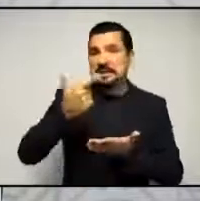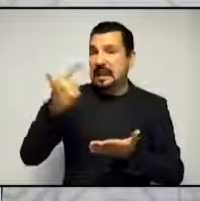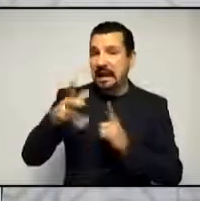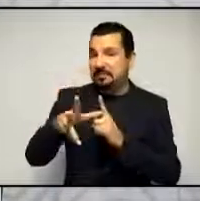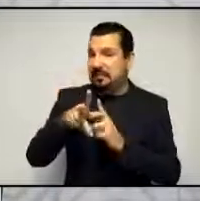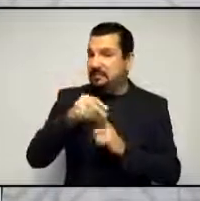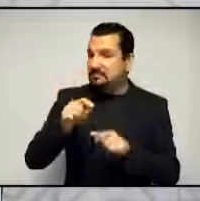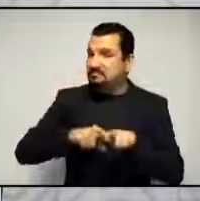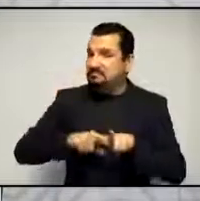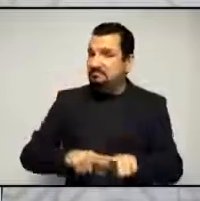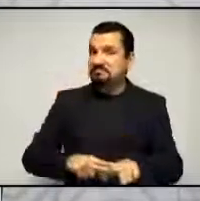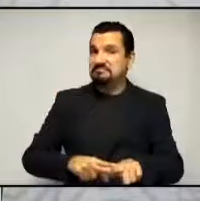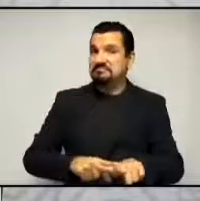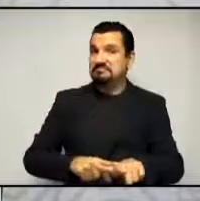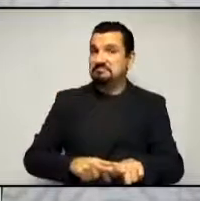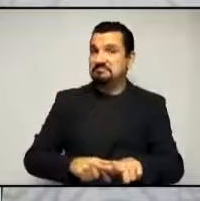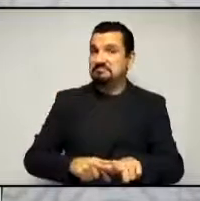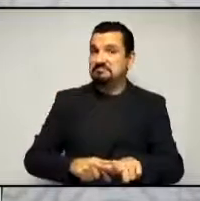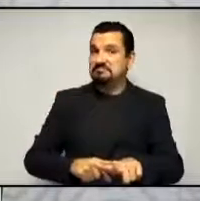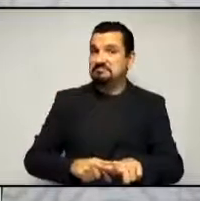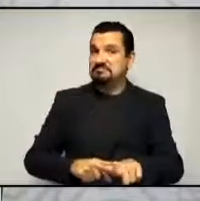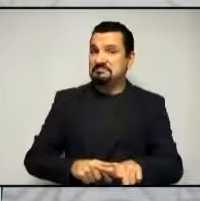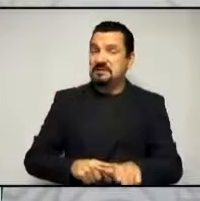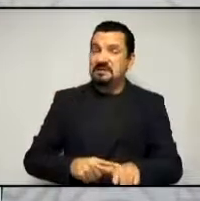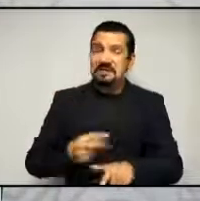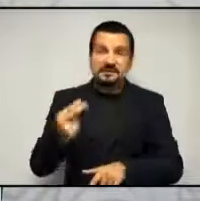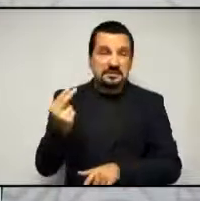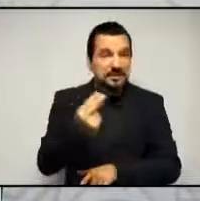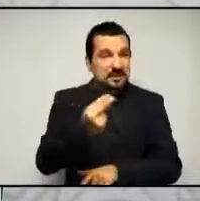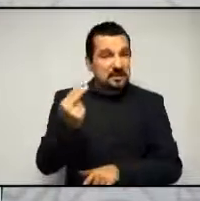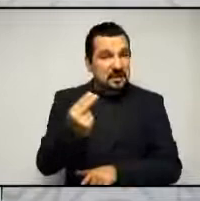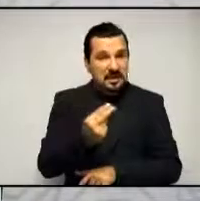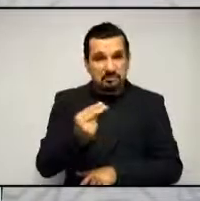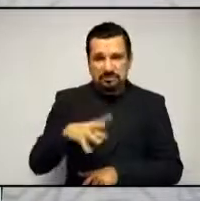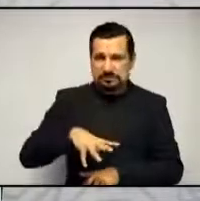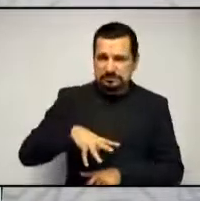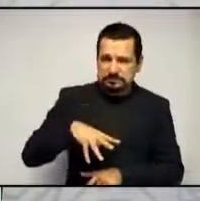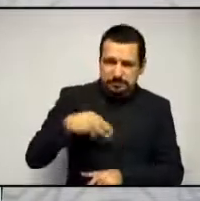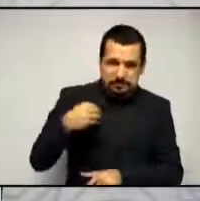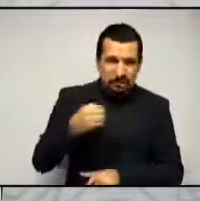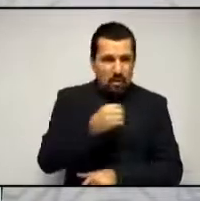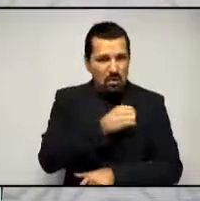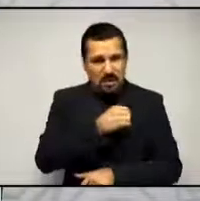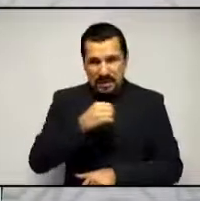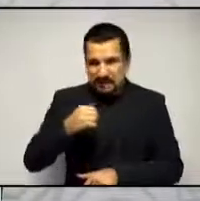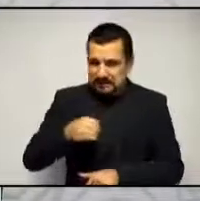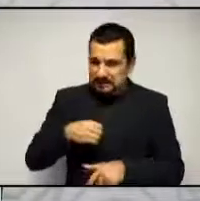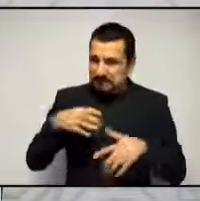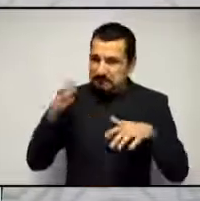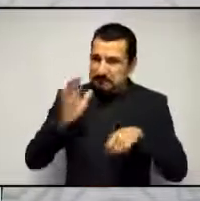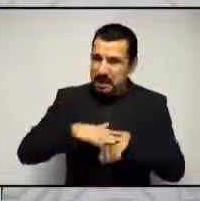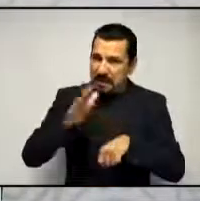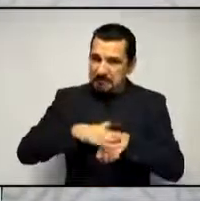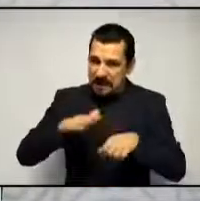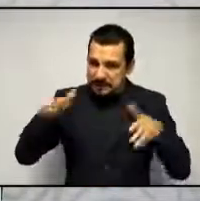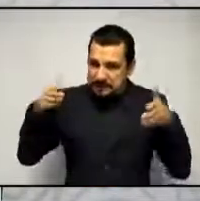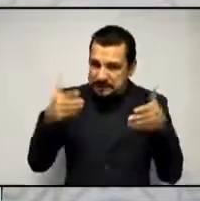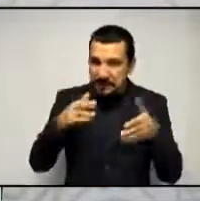pandemia esto nos obliga a intensificar nuestro compromiso de una mayor corresponsabilidad